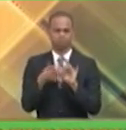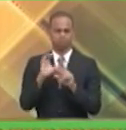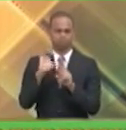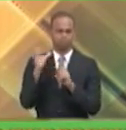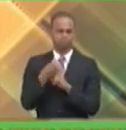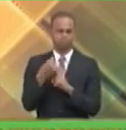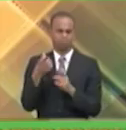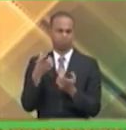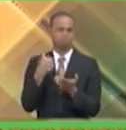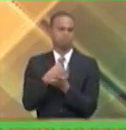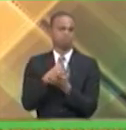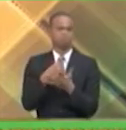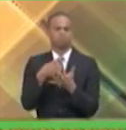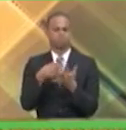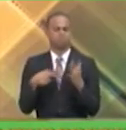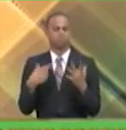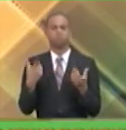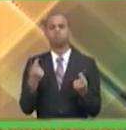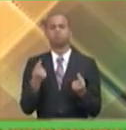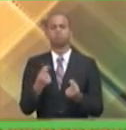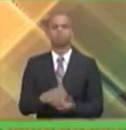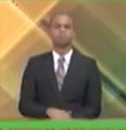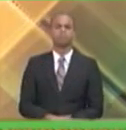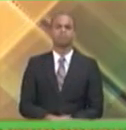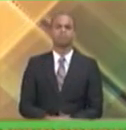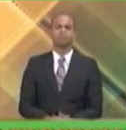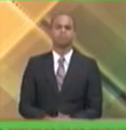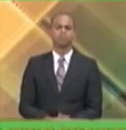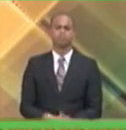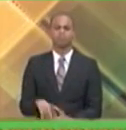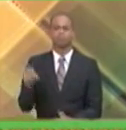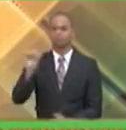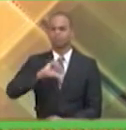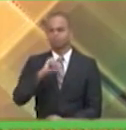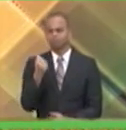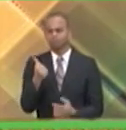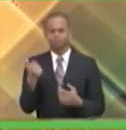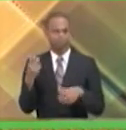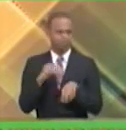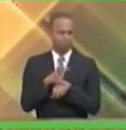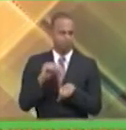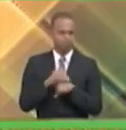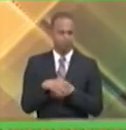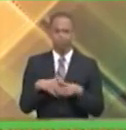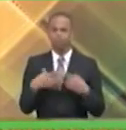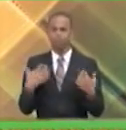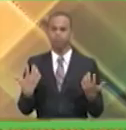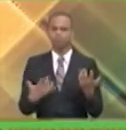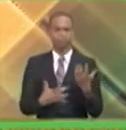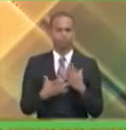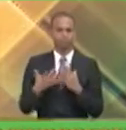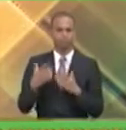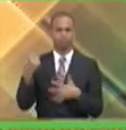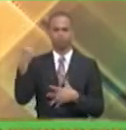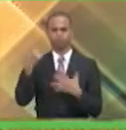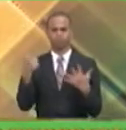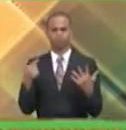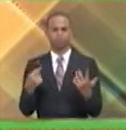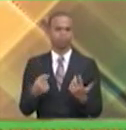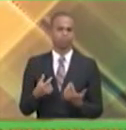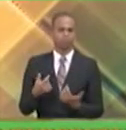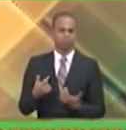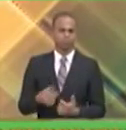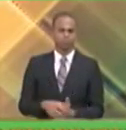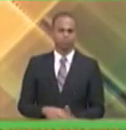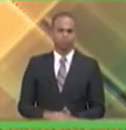Cultura en estos proyectos, además del financiamiento? ¿Hay algún tipo de asesoría técnica, etcétera, algún